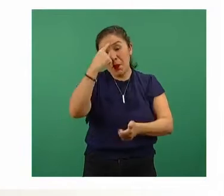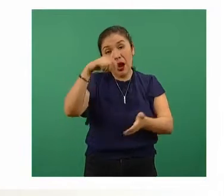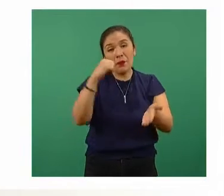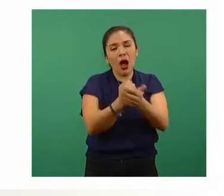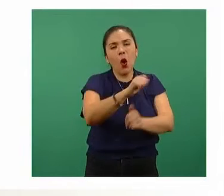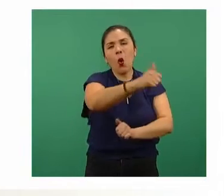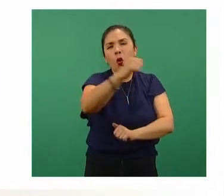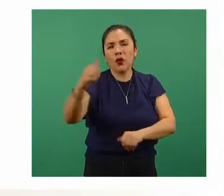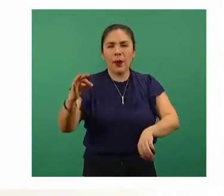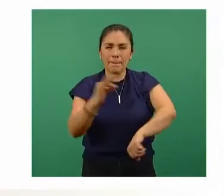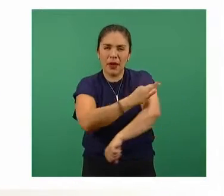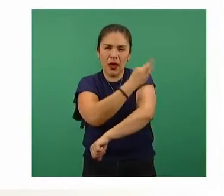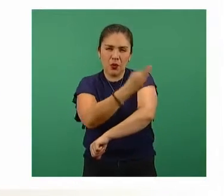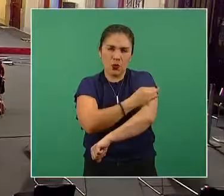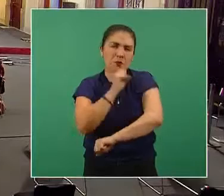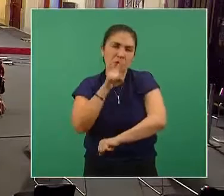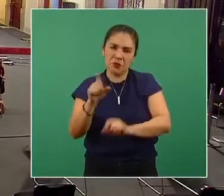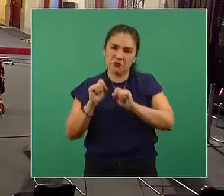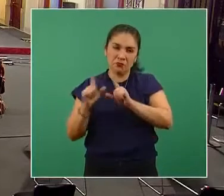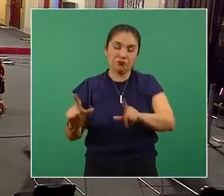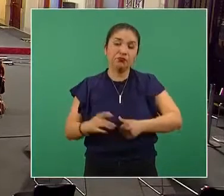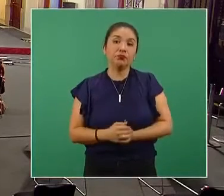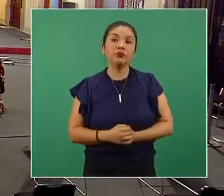otras vacunas. La siguiente.